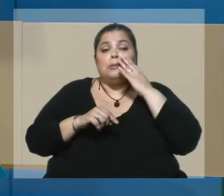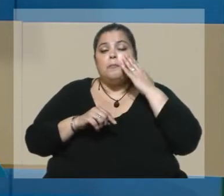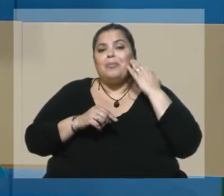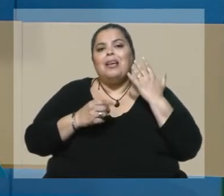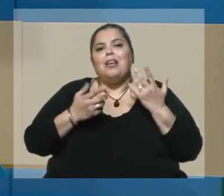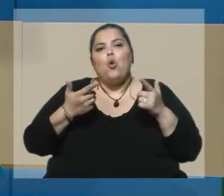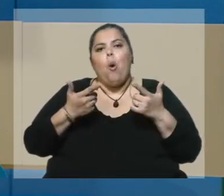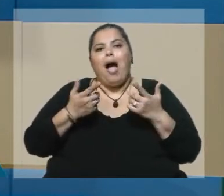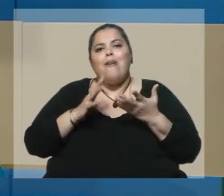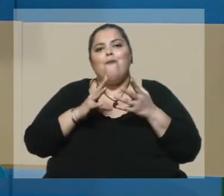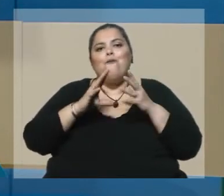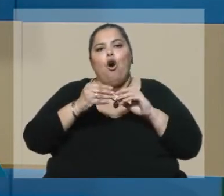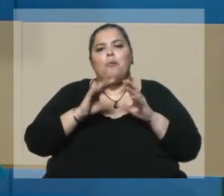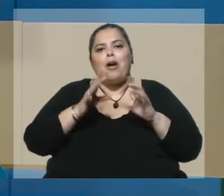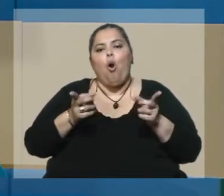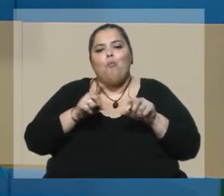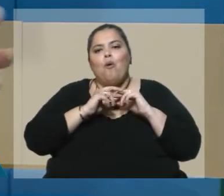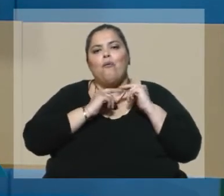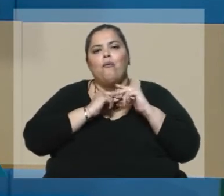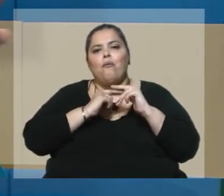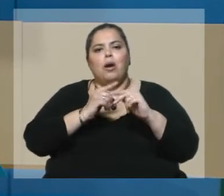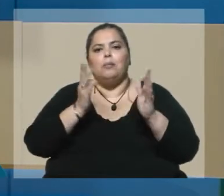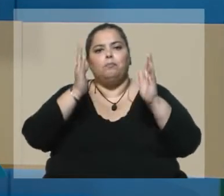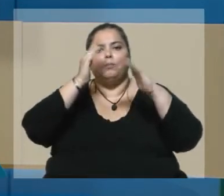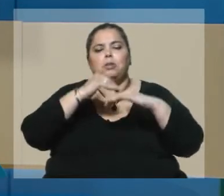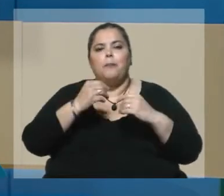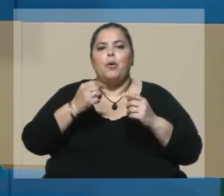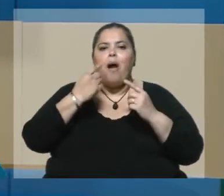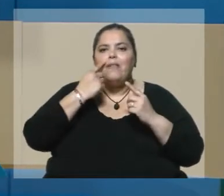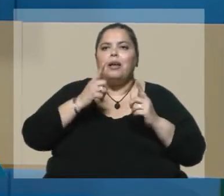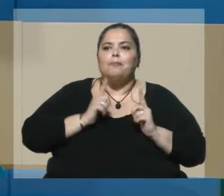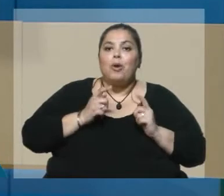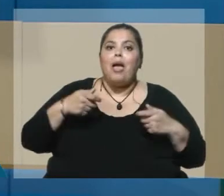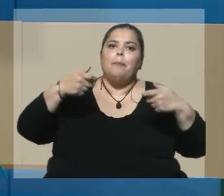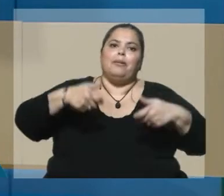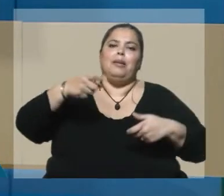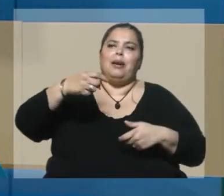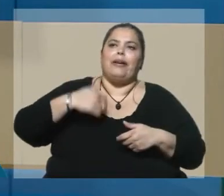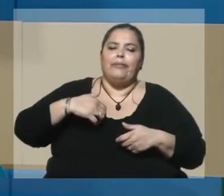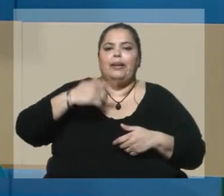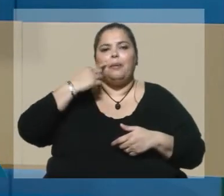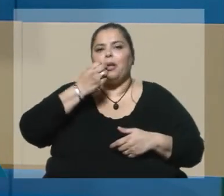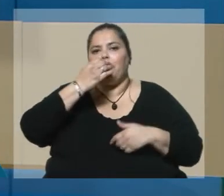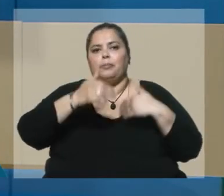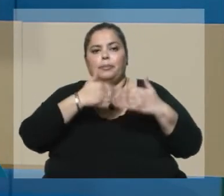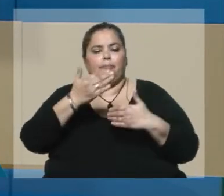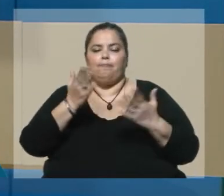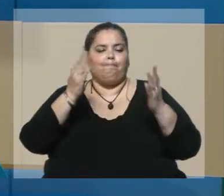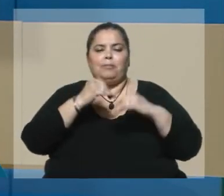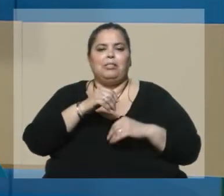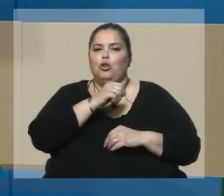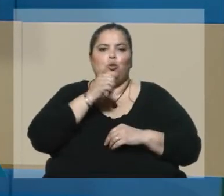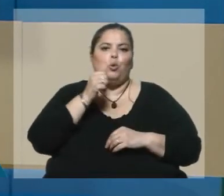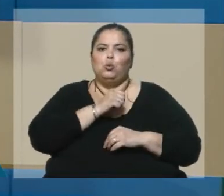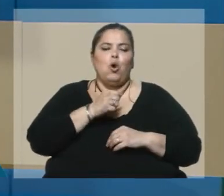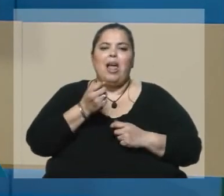No hay forma de estabilizar a las expectativas y que alguien diga voy a invertir algo en Argentina sí no se resuelven los números